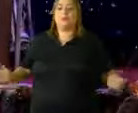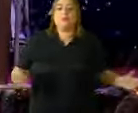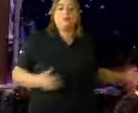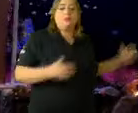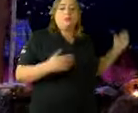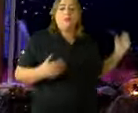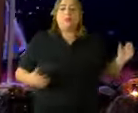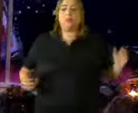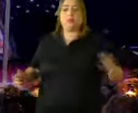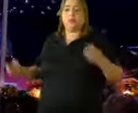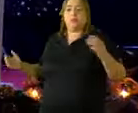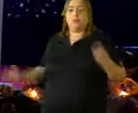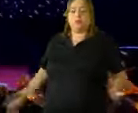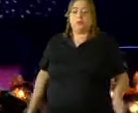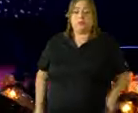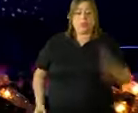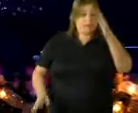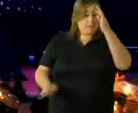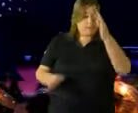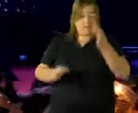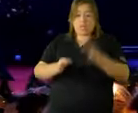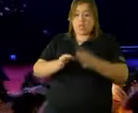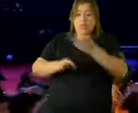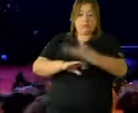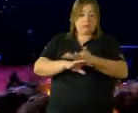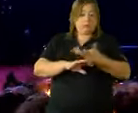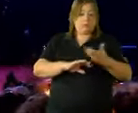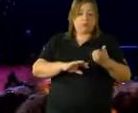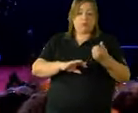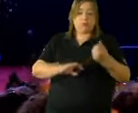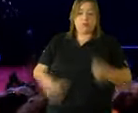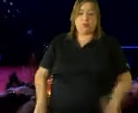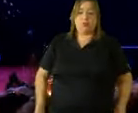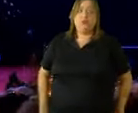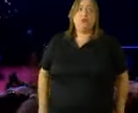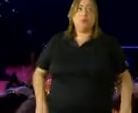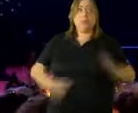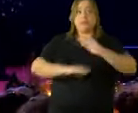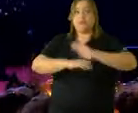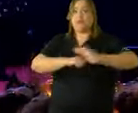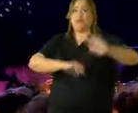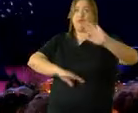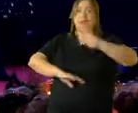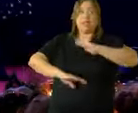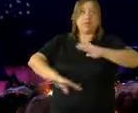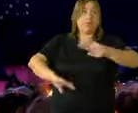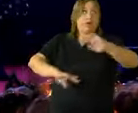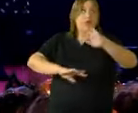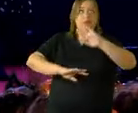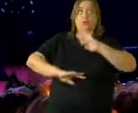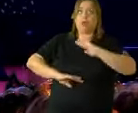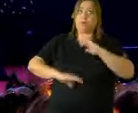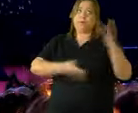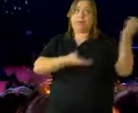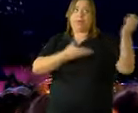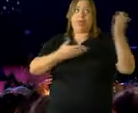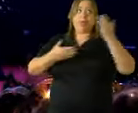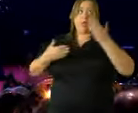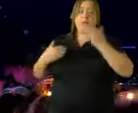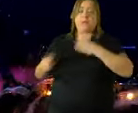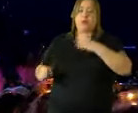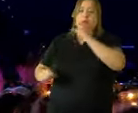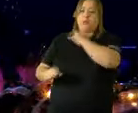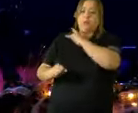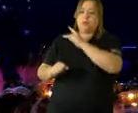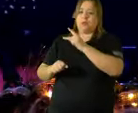rejuveneceré. Que mi fe nunca se agote, tú me ensanchas con